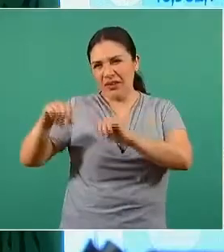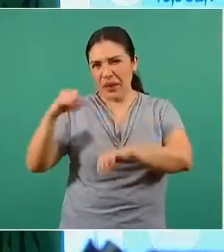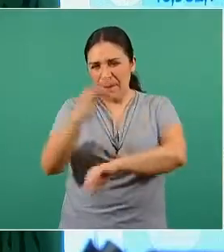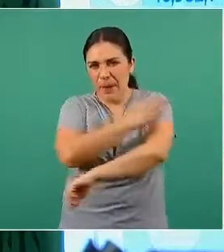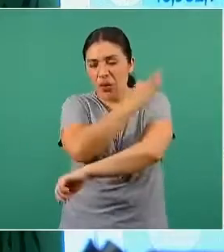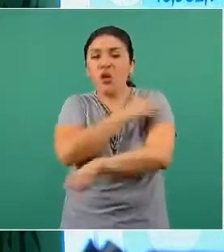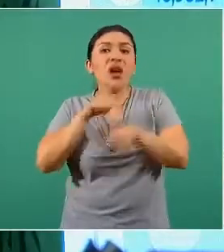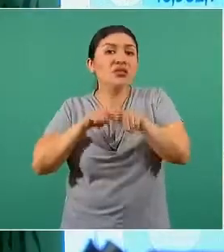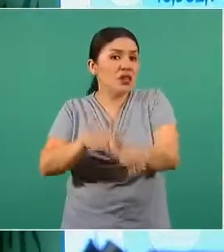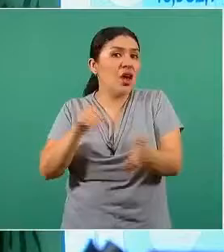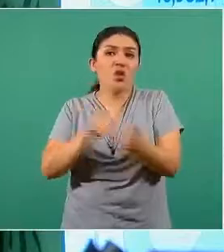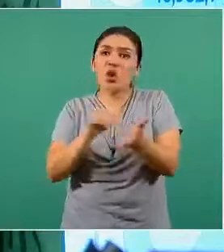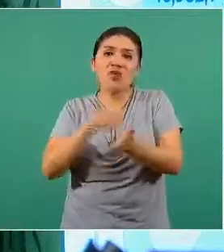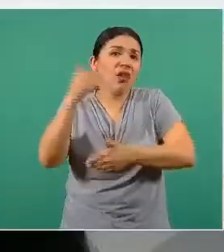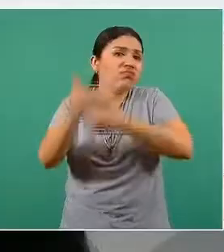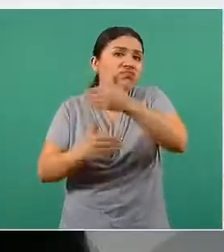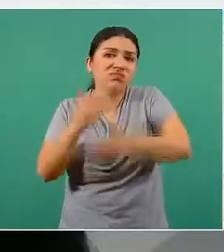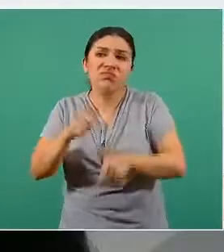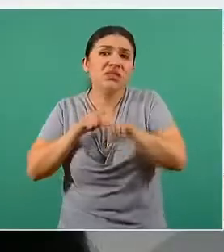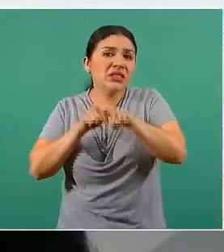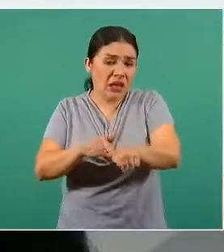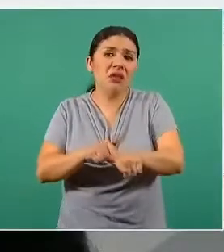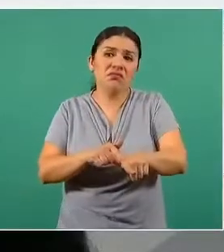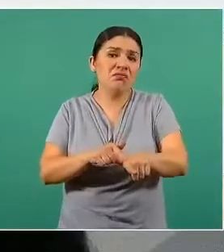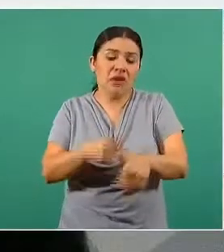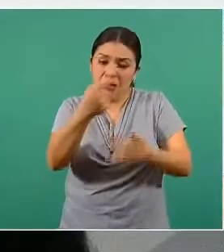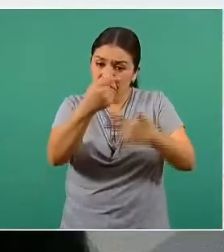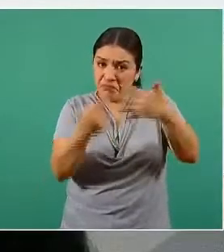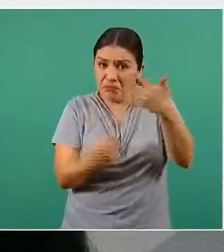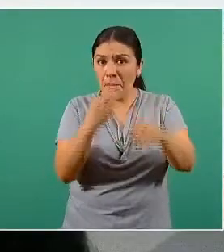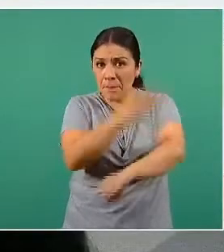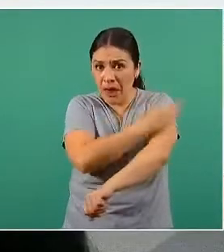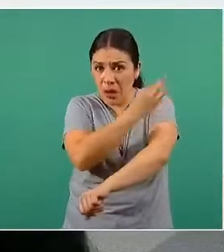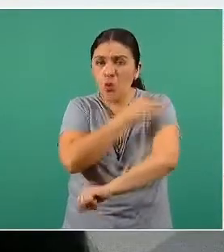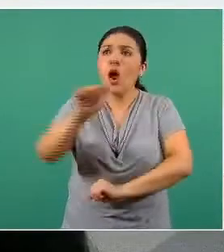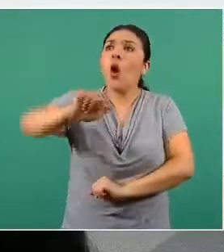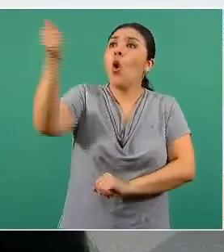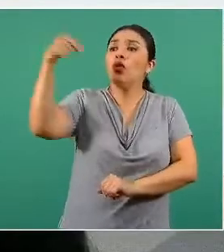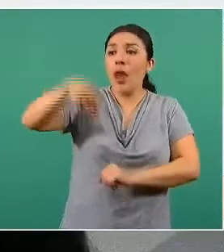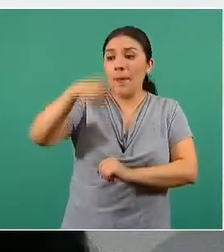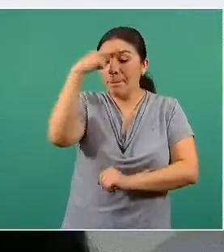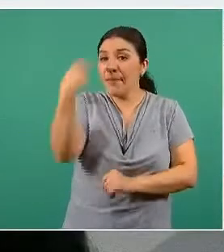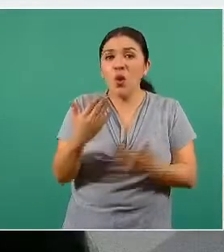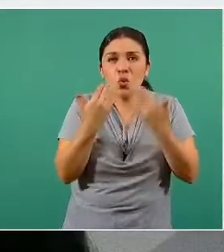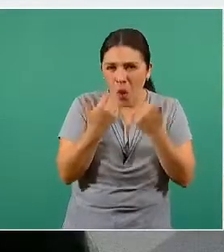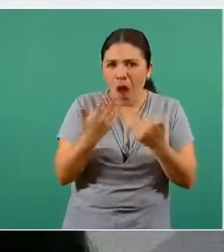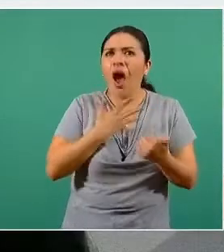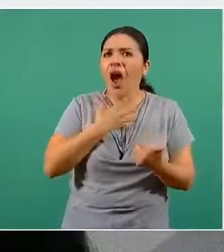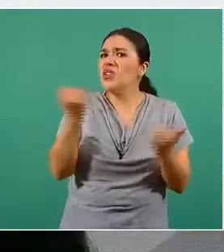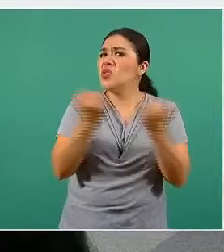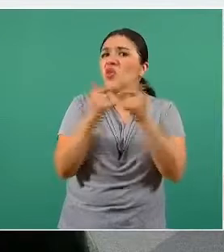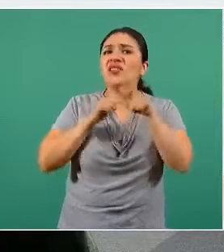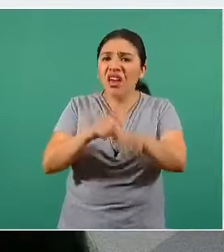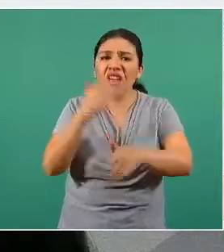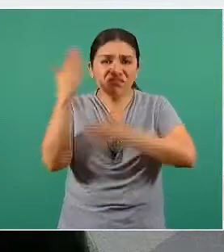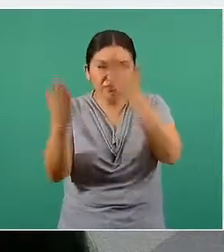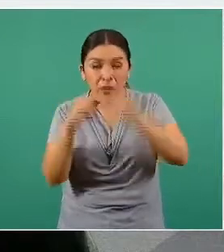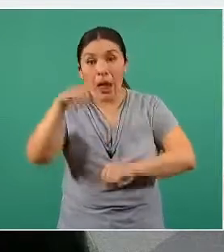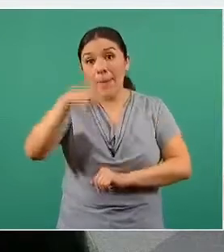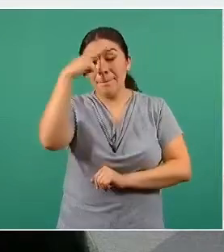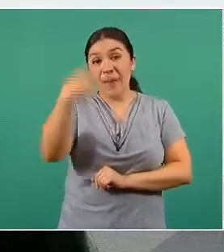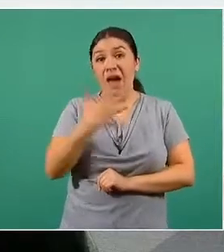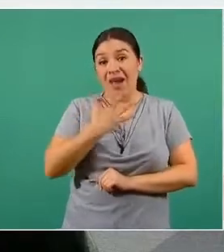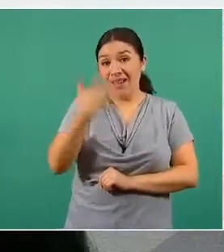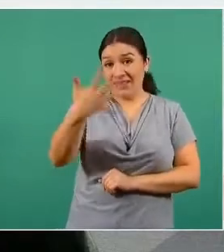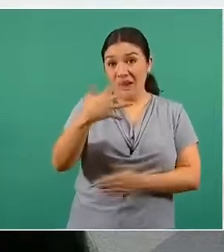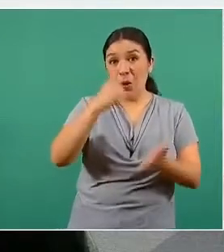curso para todas estas vacunas y también otras que en este momento no tenemos en uso en México. En México, además de estas